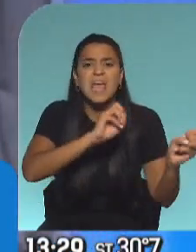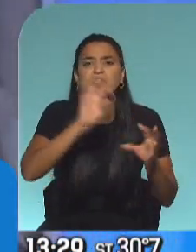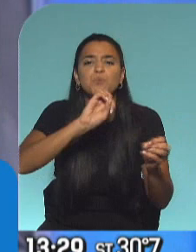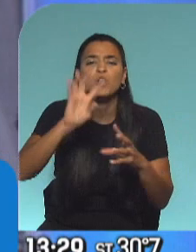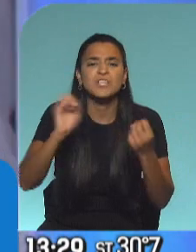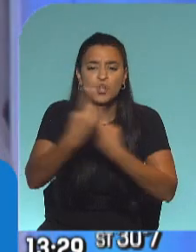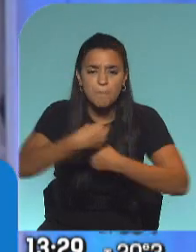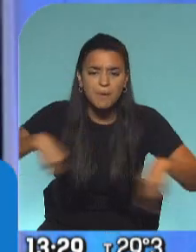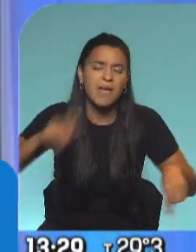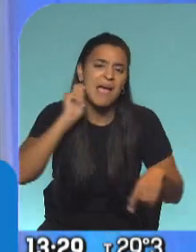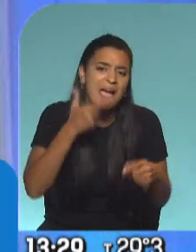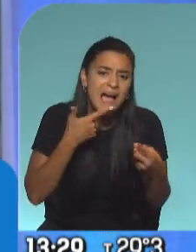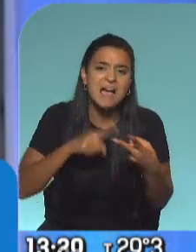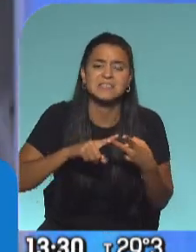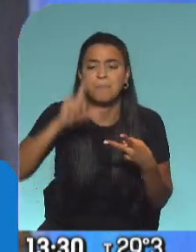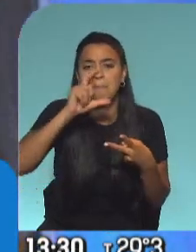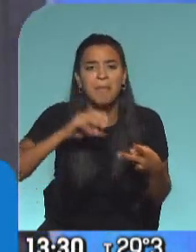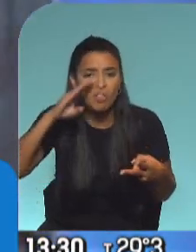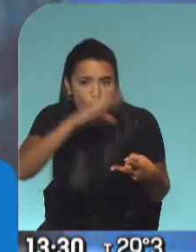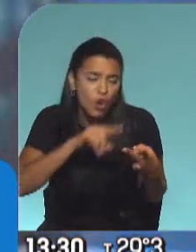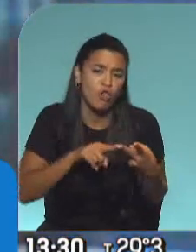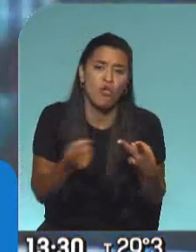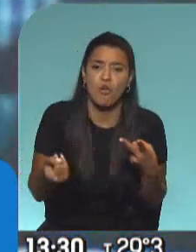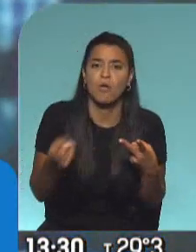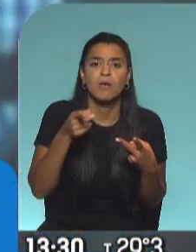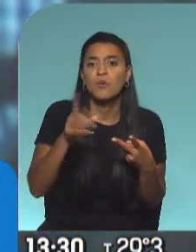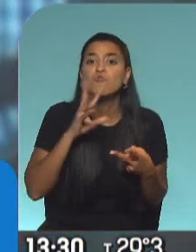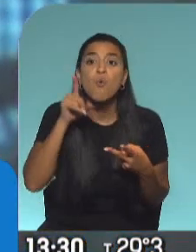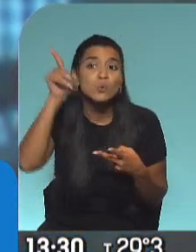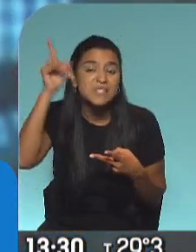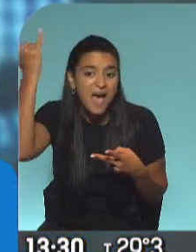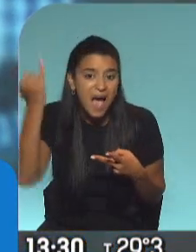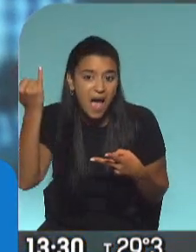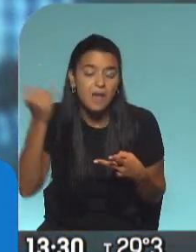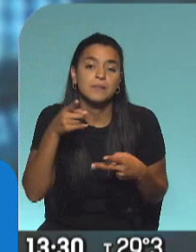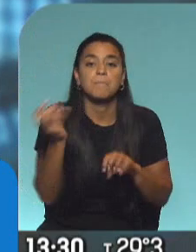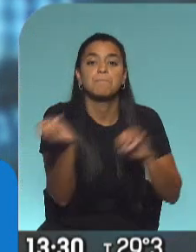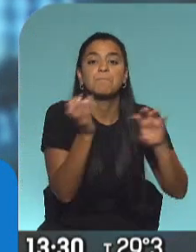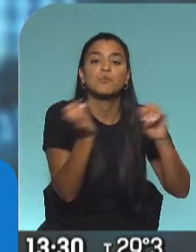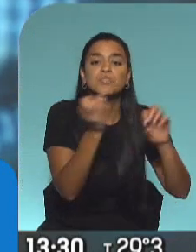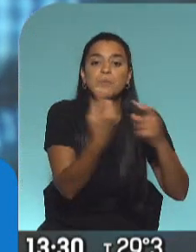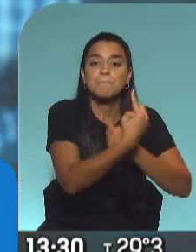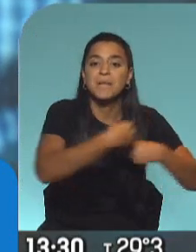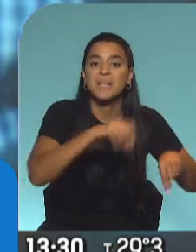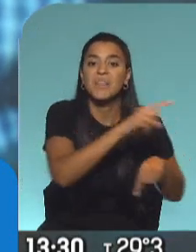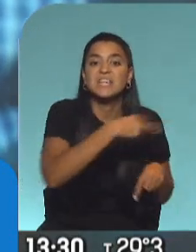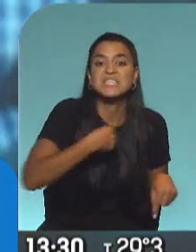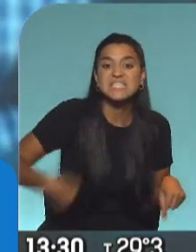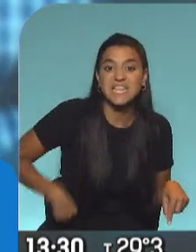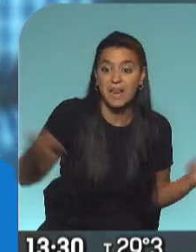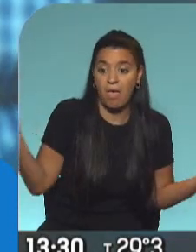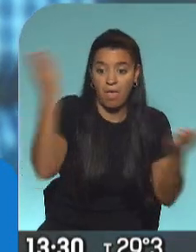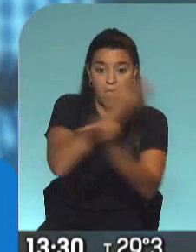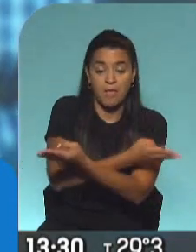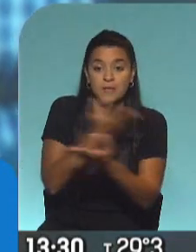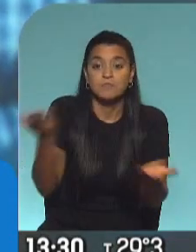materia prima, de gas y petróleo, que es lo que hace Rusia frente a la exportación de mercancías por parte de China. Yo no sé hasta